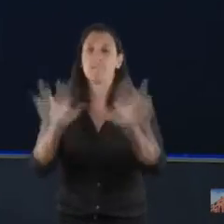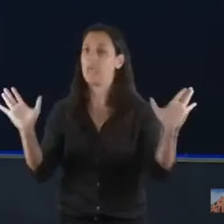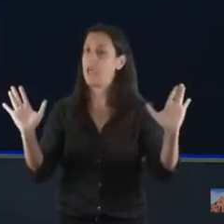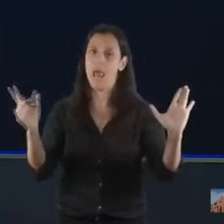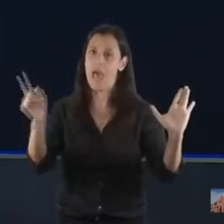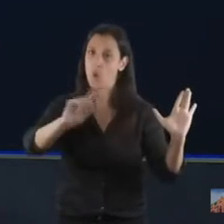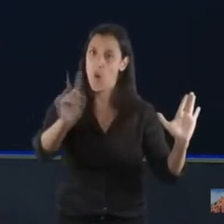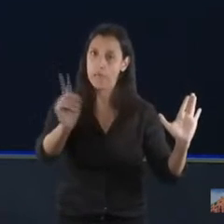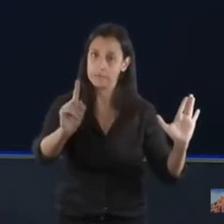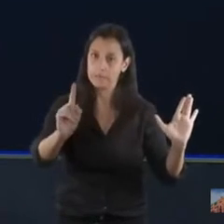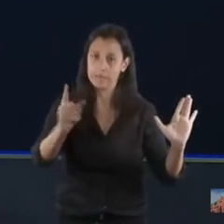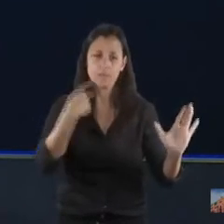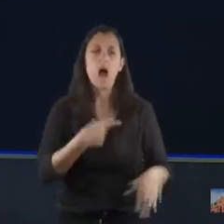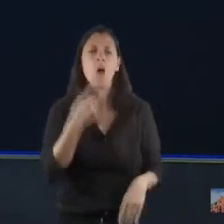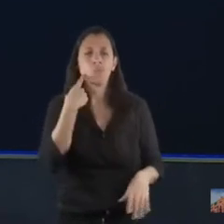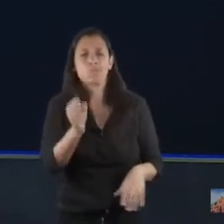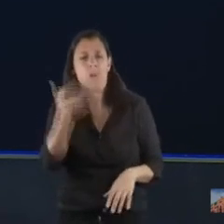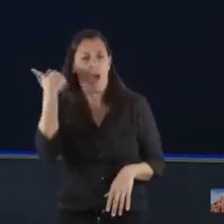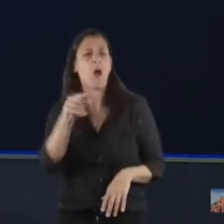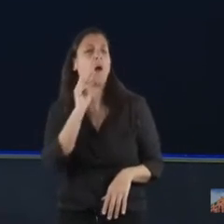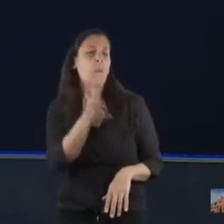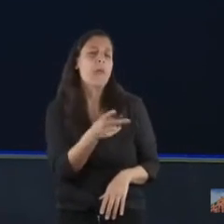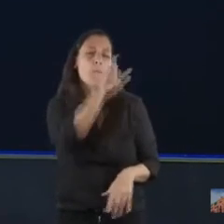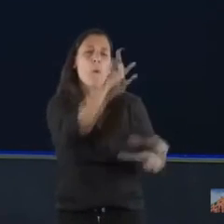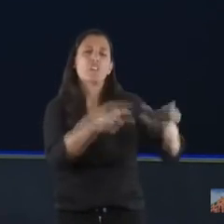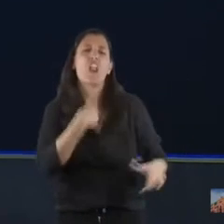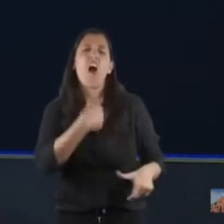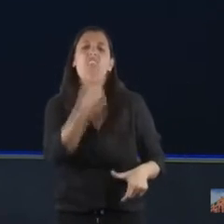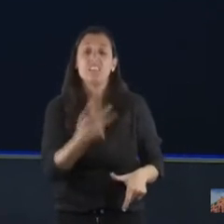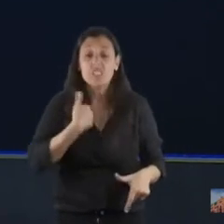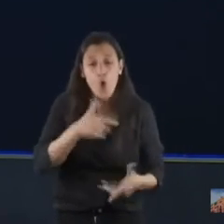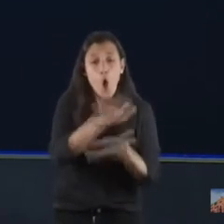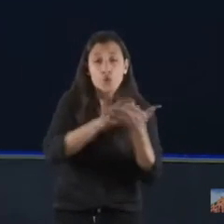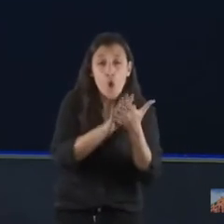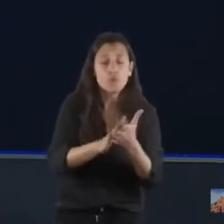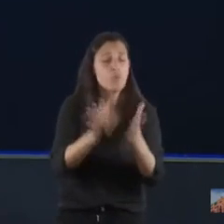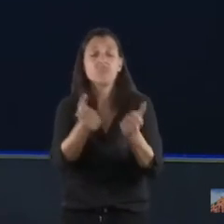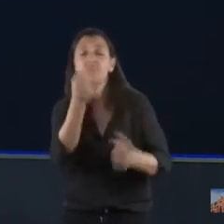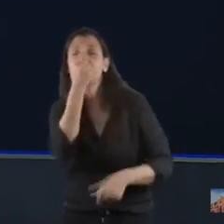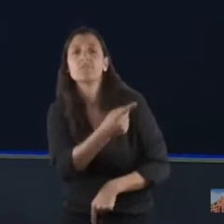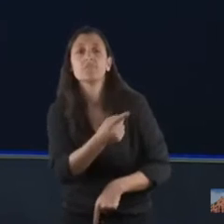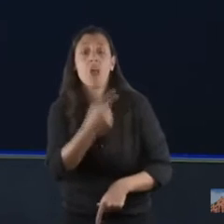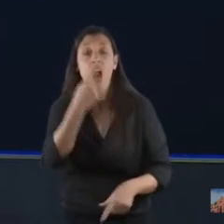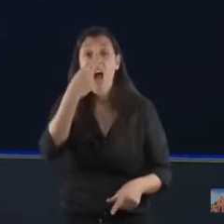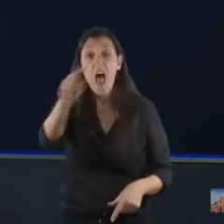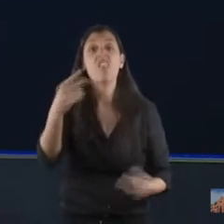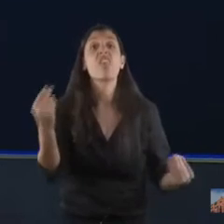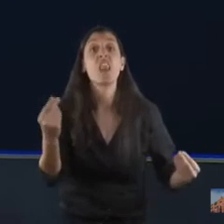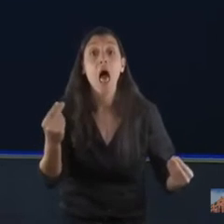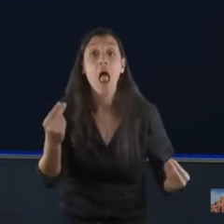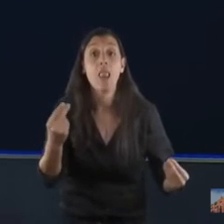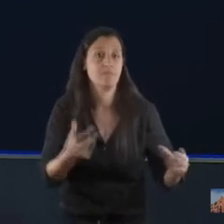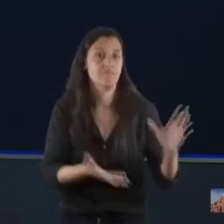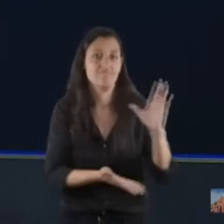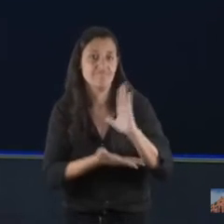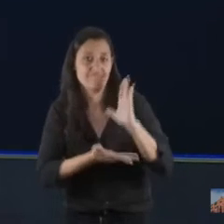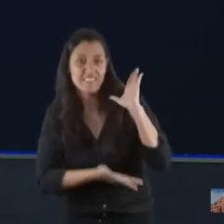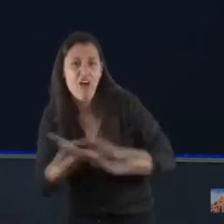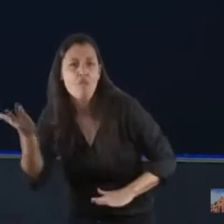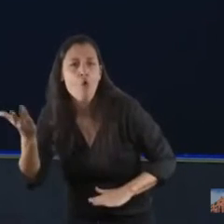alguna vez no alguien que dijo resuelvo en dos días y se fue del gobierno con 55 puntos de